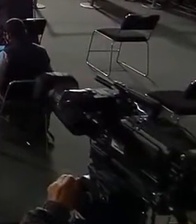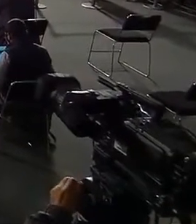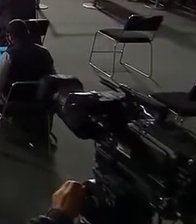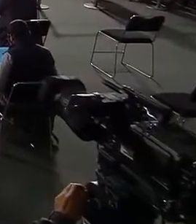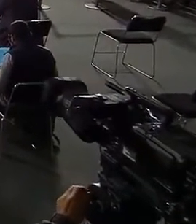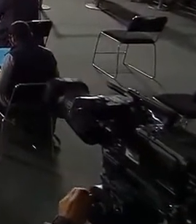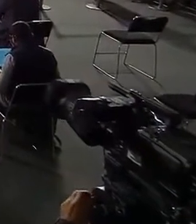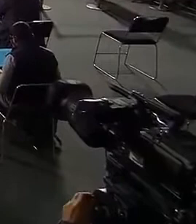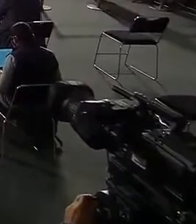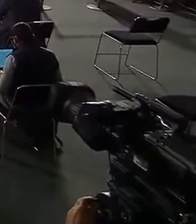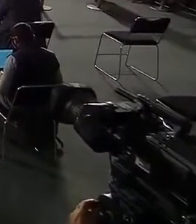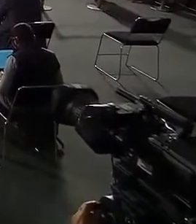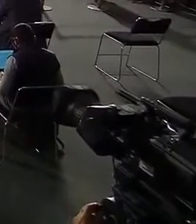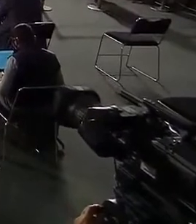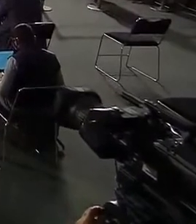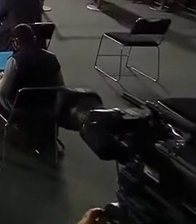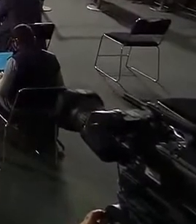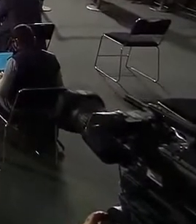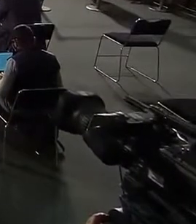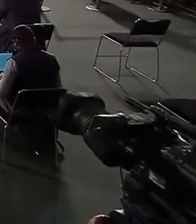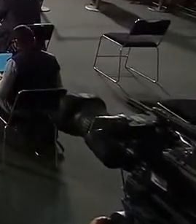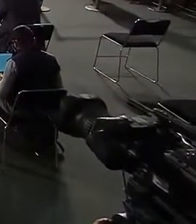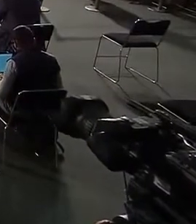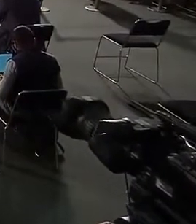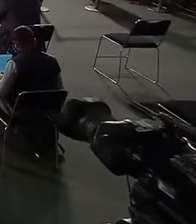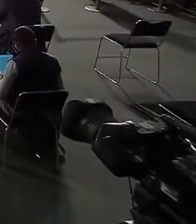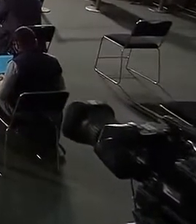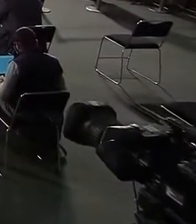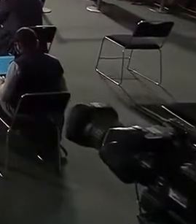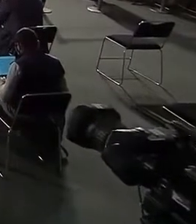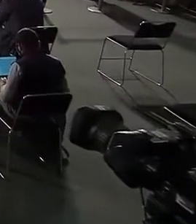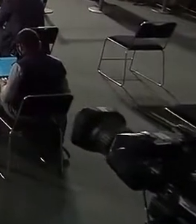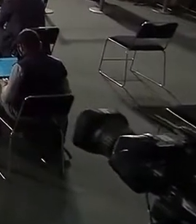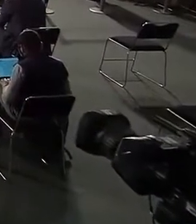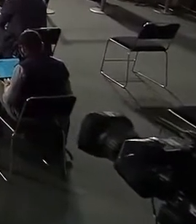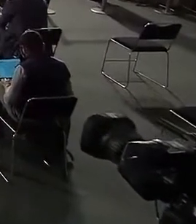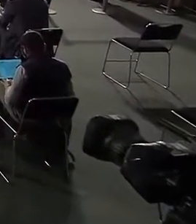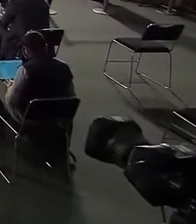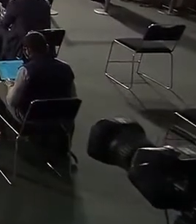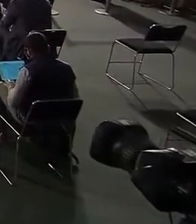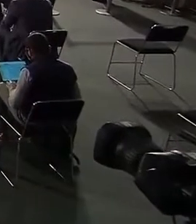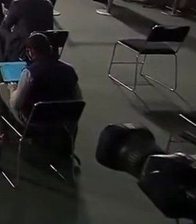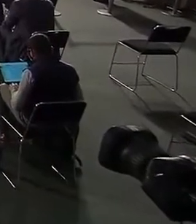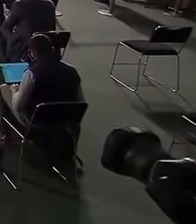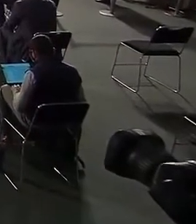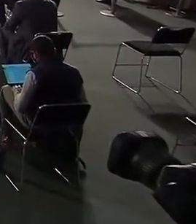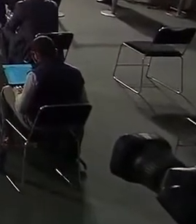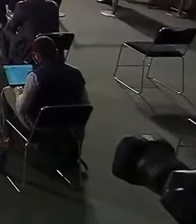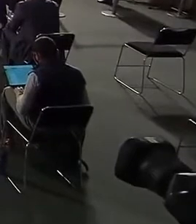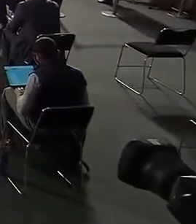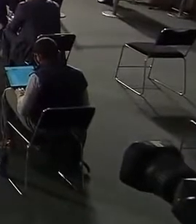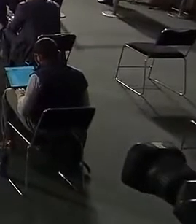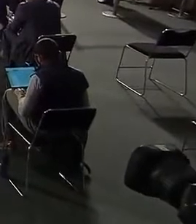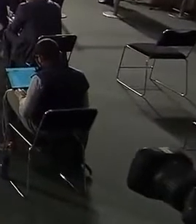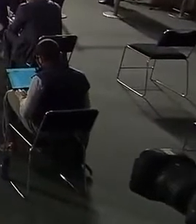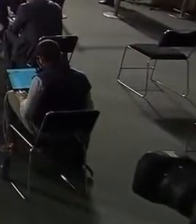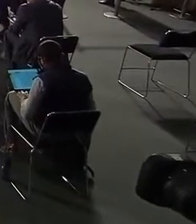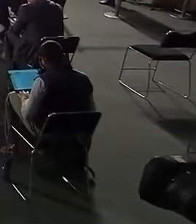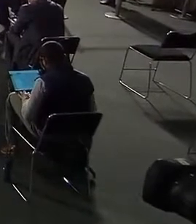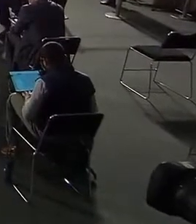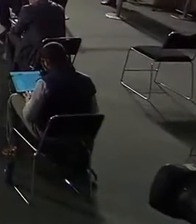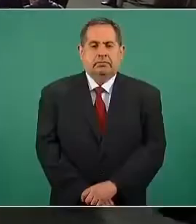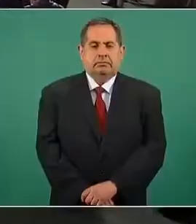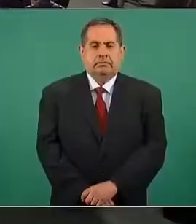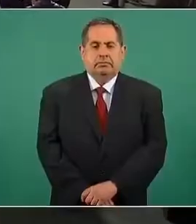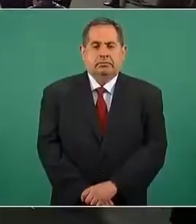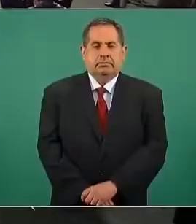Bueno, ya habiendo pasado los videos, muchas gracias para darle la